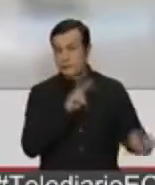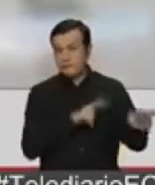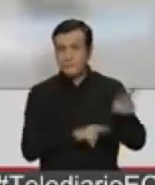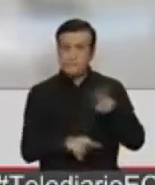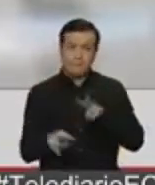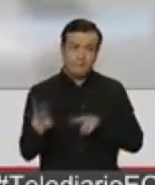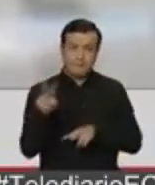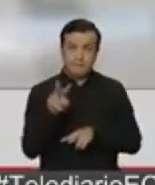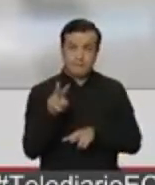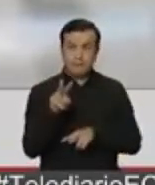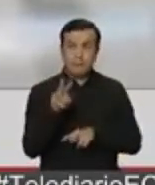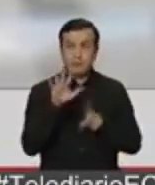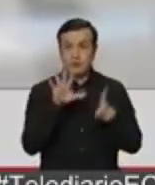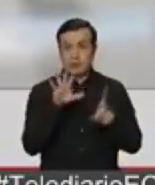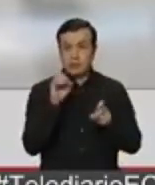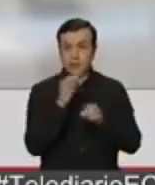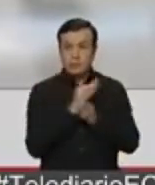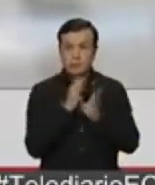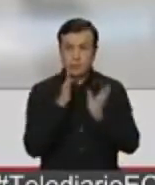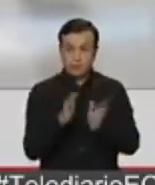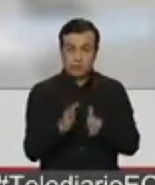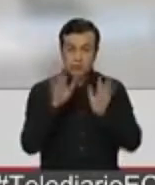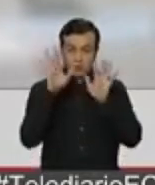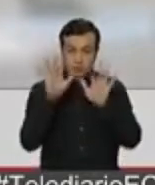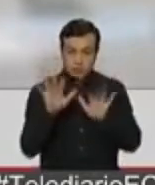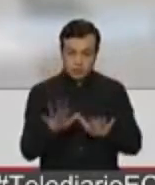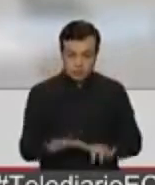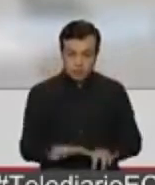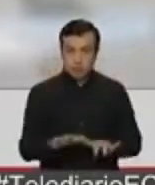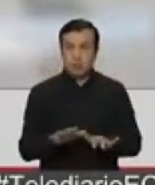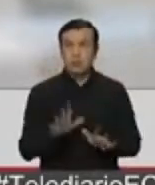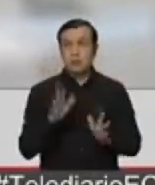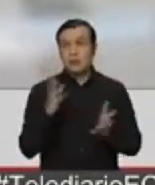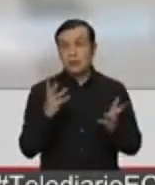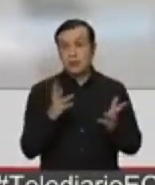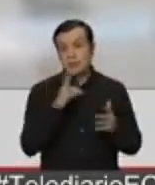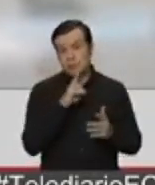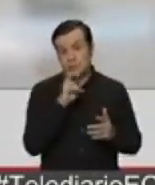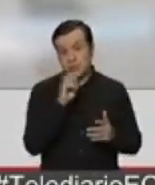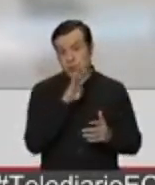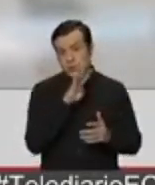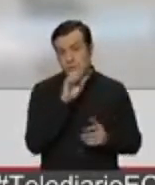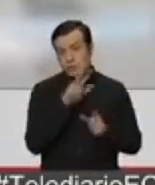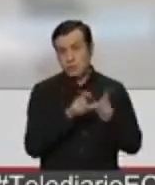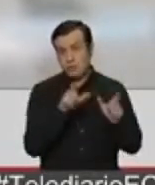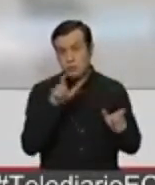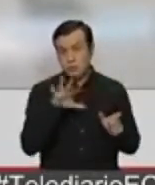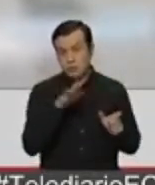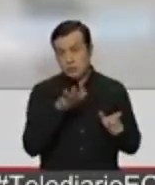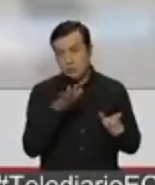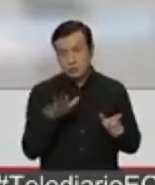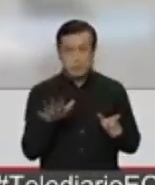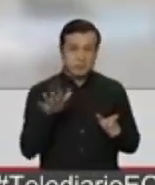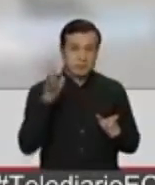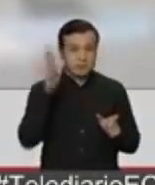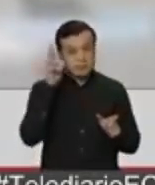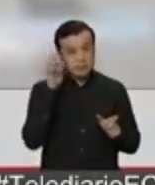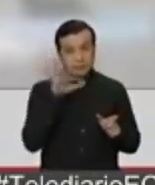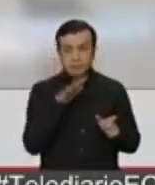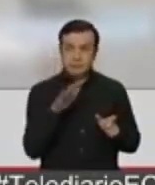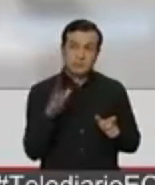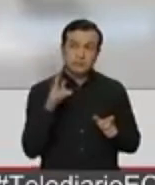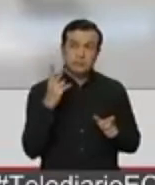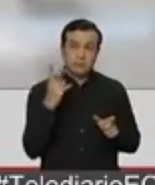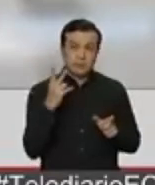es que son digamos son 60 funcionarios en la secretaría y entonces podrían ser entre 20 y 40 funcionarios que se estimaría que estén en dos